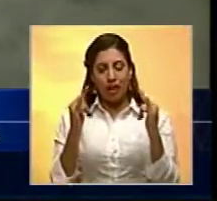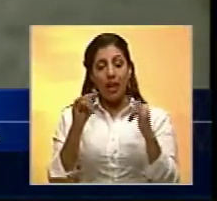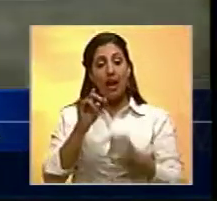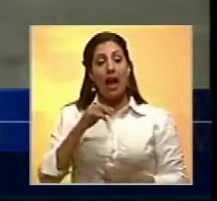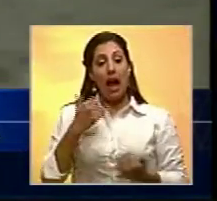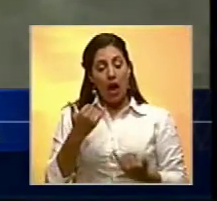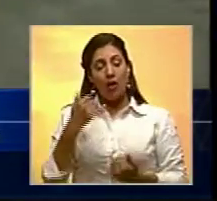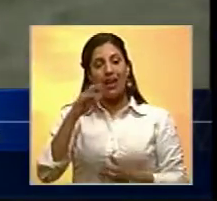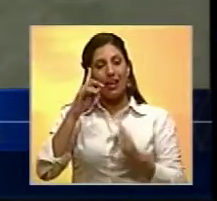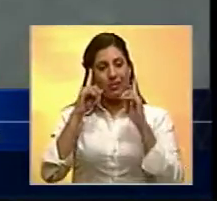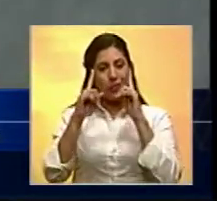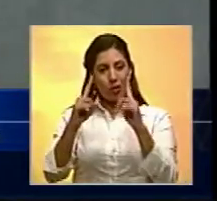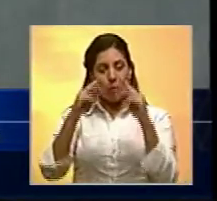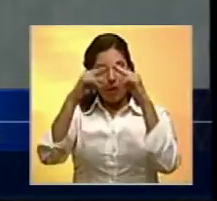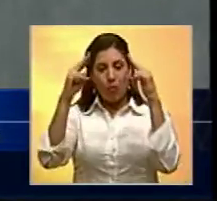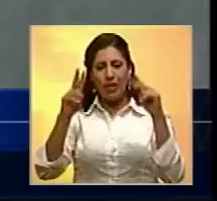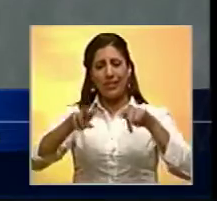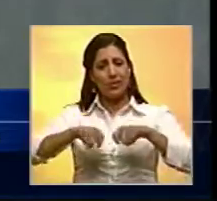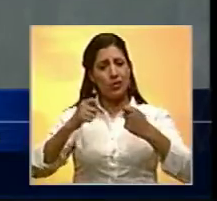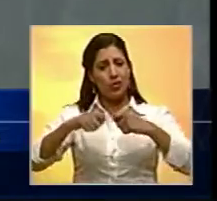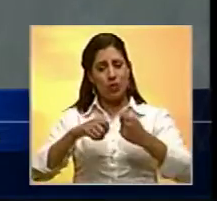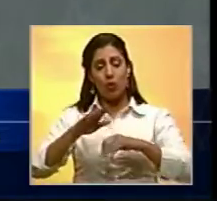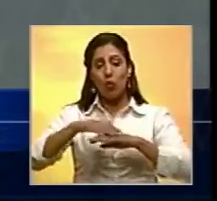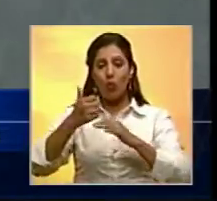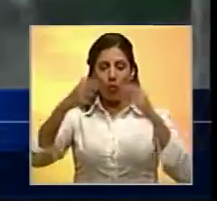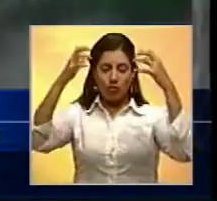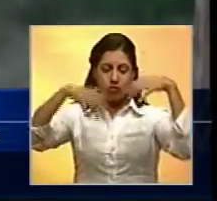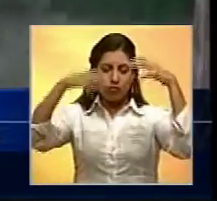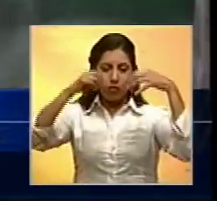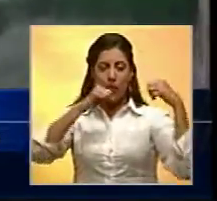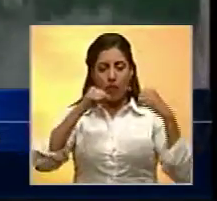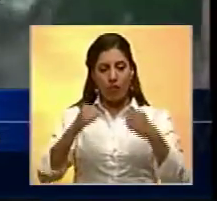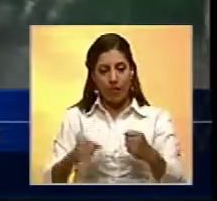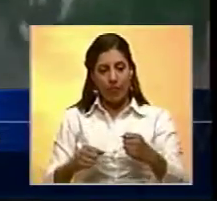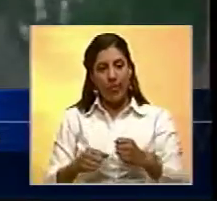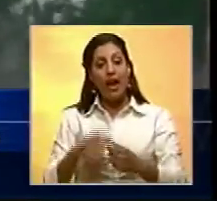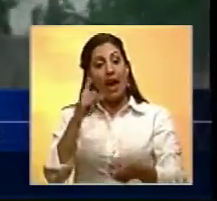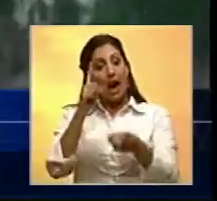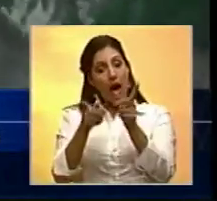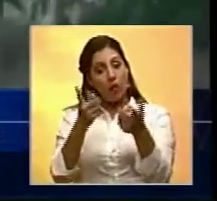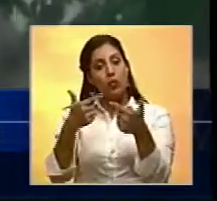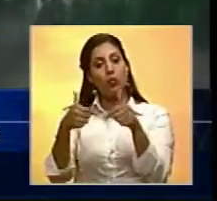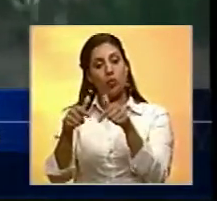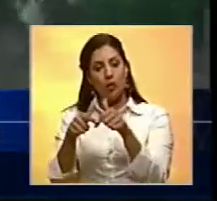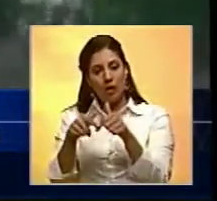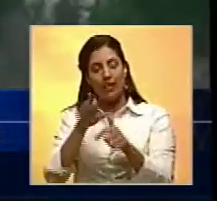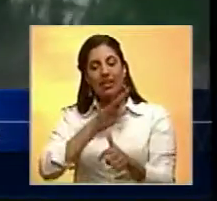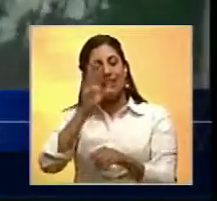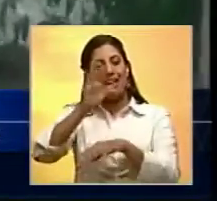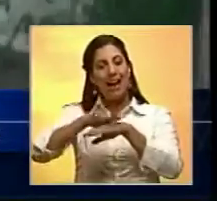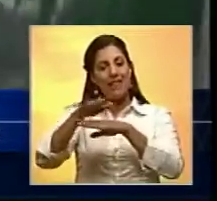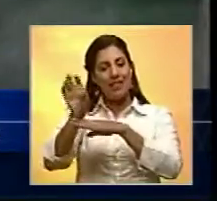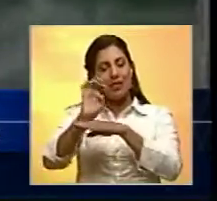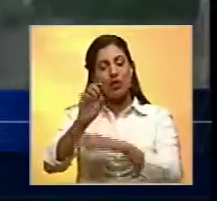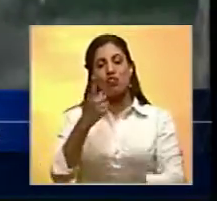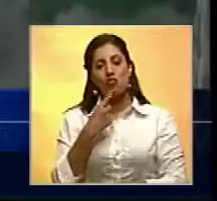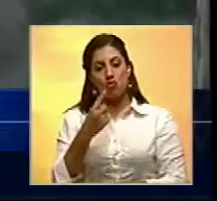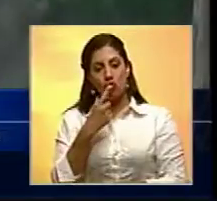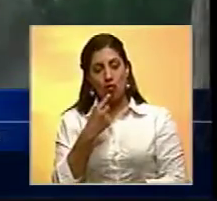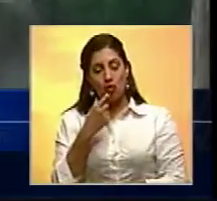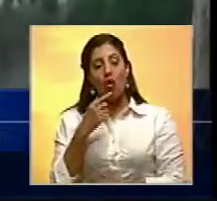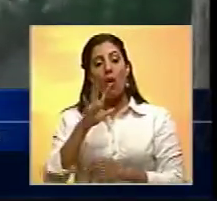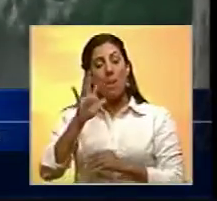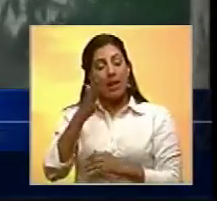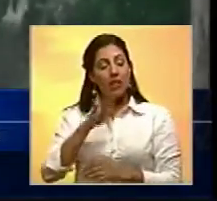lugar hay carreteras y puentes dañados como consecuencia de las precipitaciones. En algunas zonas fue emitida una alerta roja